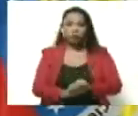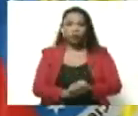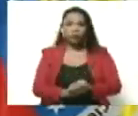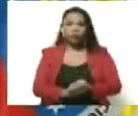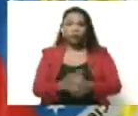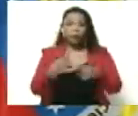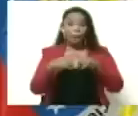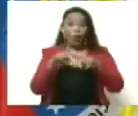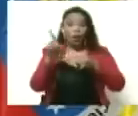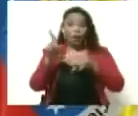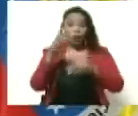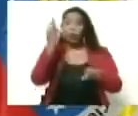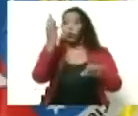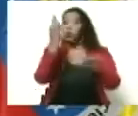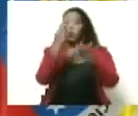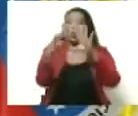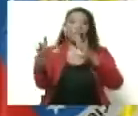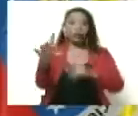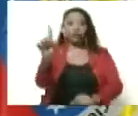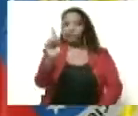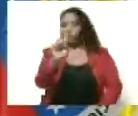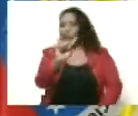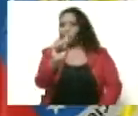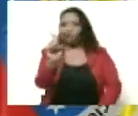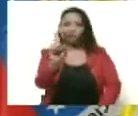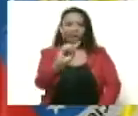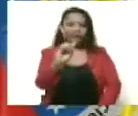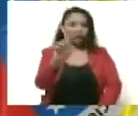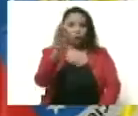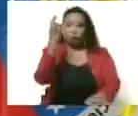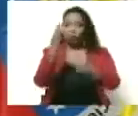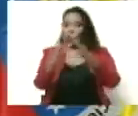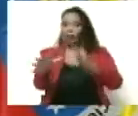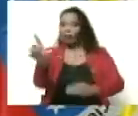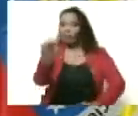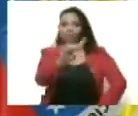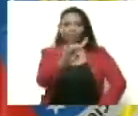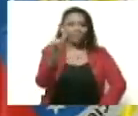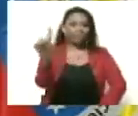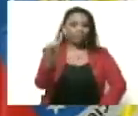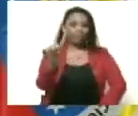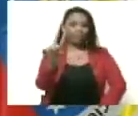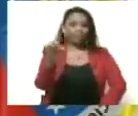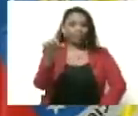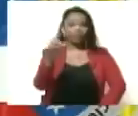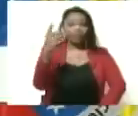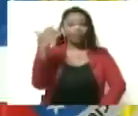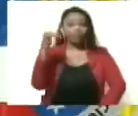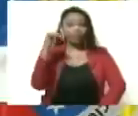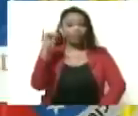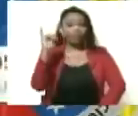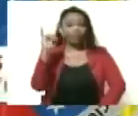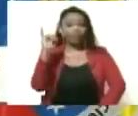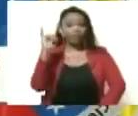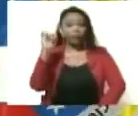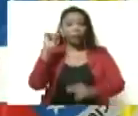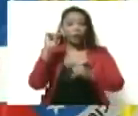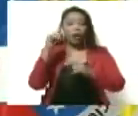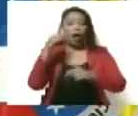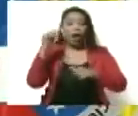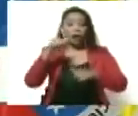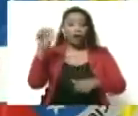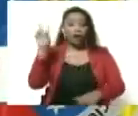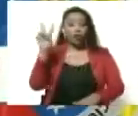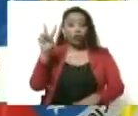Pero eso no es casual. Eso no es casual. Precisamente contra Venezuela se